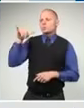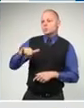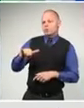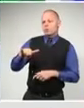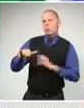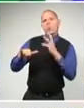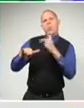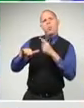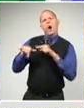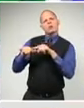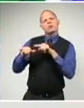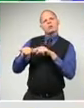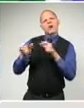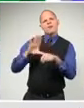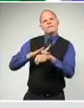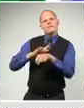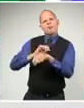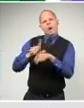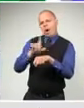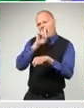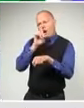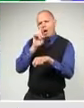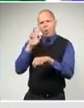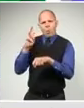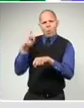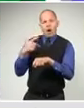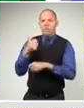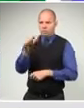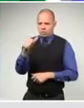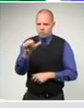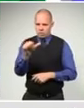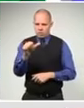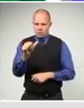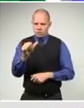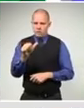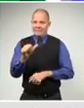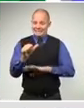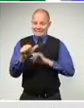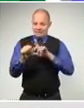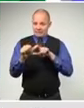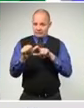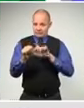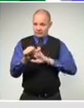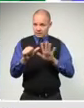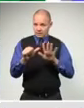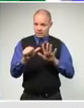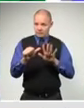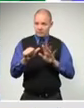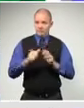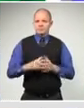arribado recientemente a nuestro país. Estamos hablando de 10 casos importados.